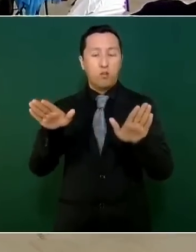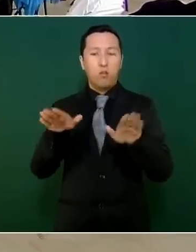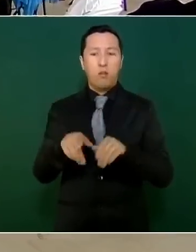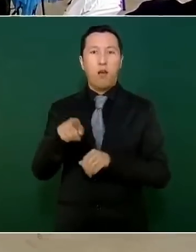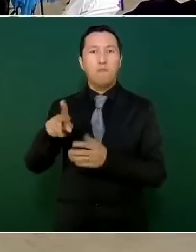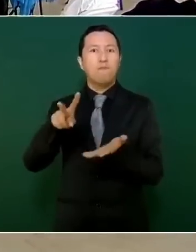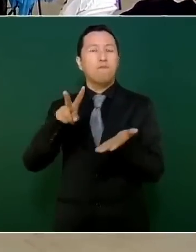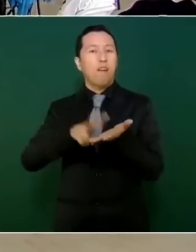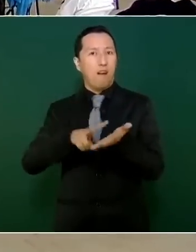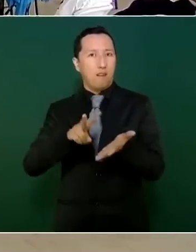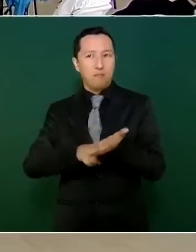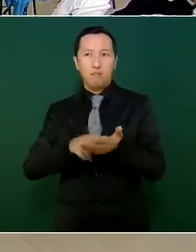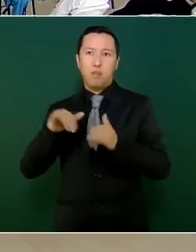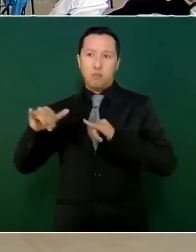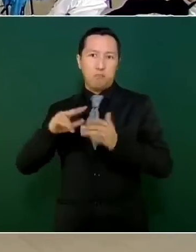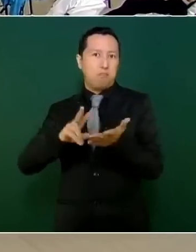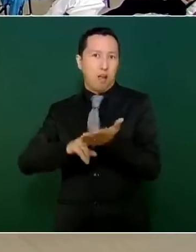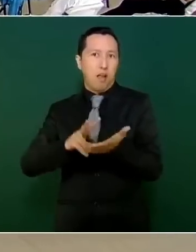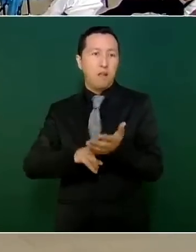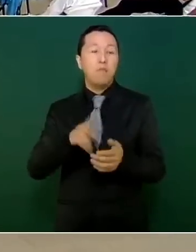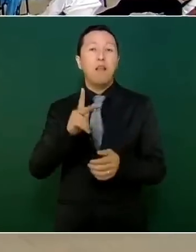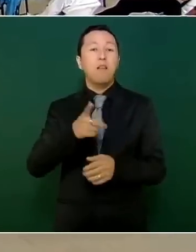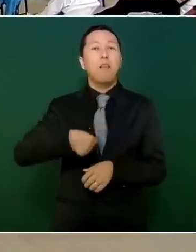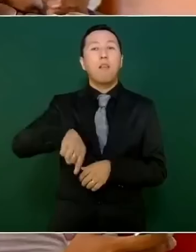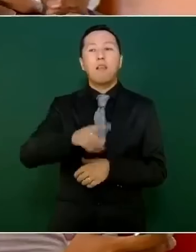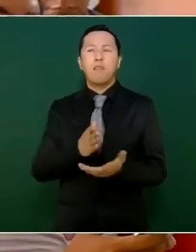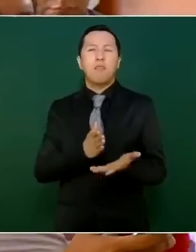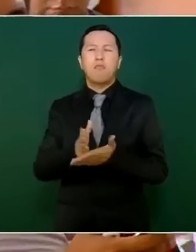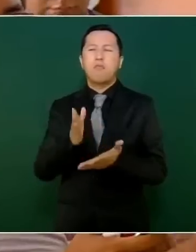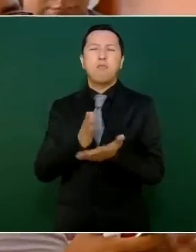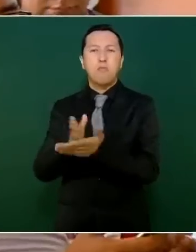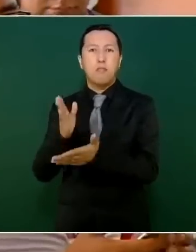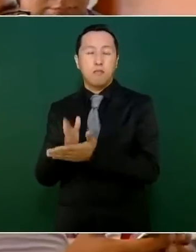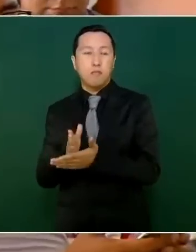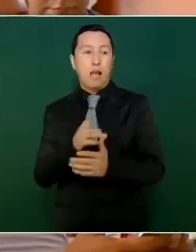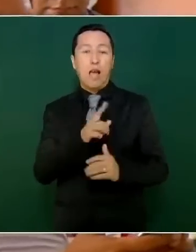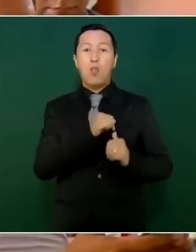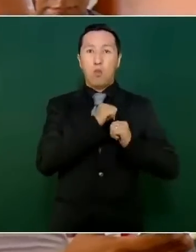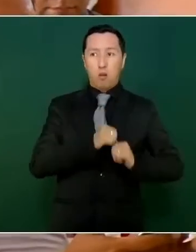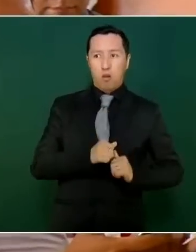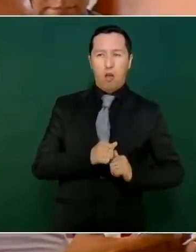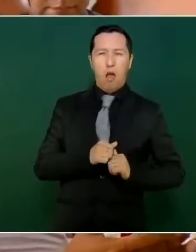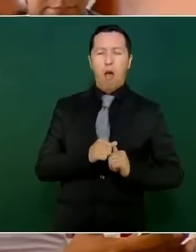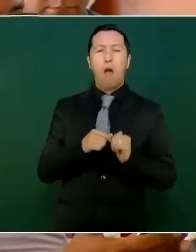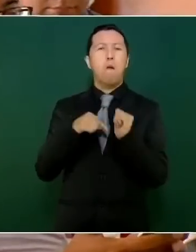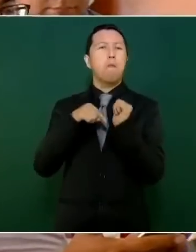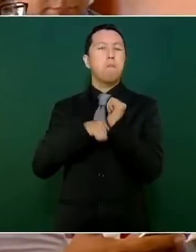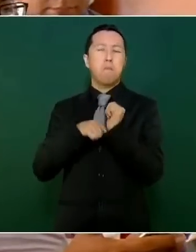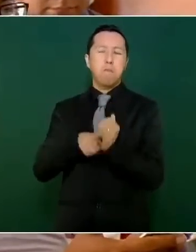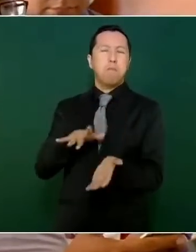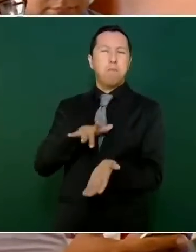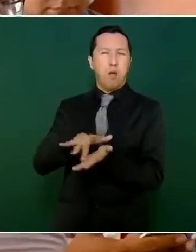ahí invaden cualquier terreno y con la complicidad de las autoridades agrarias.